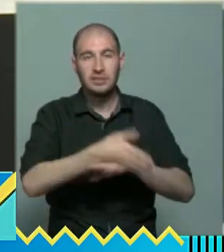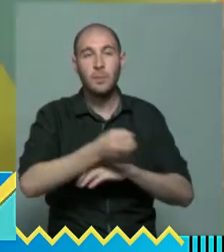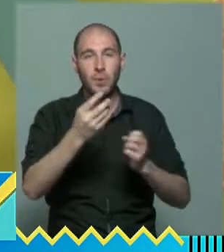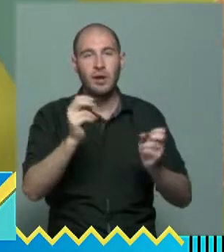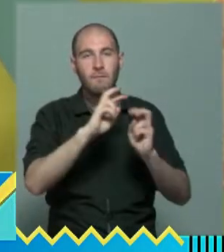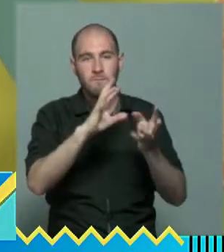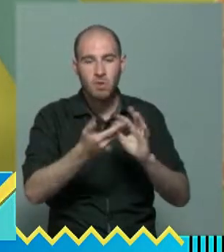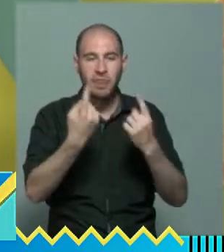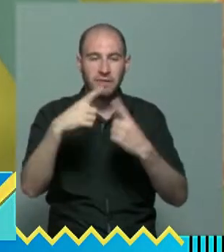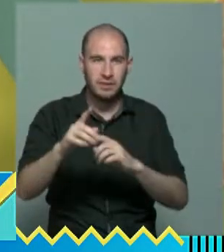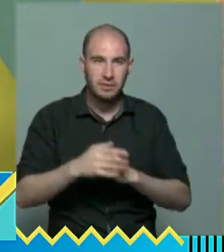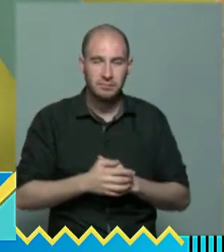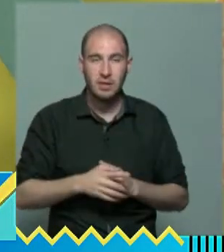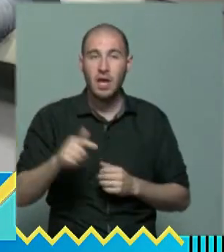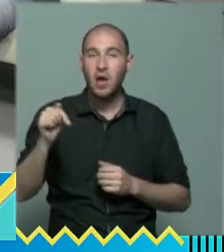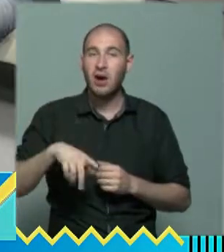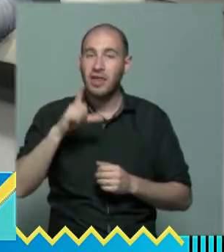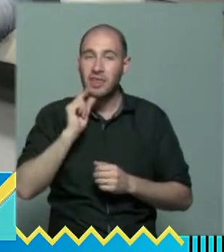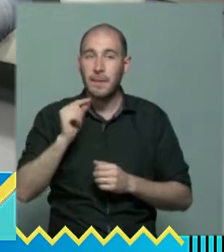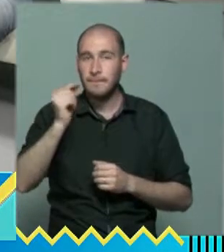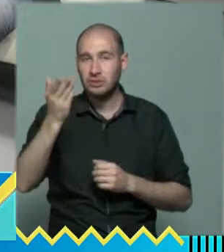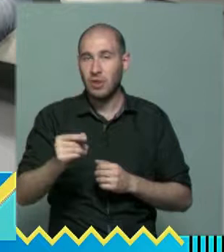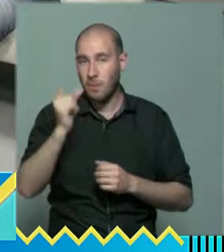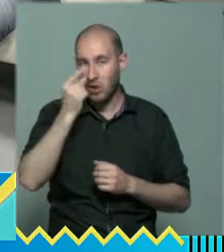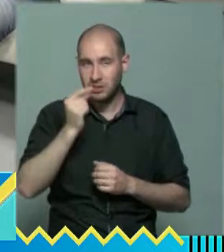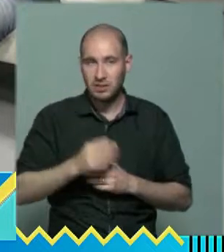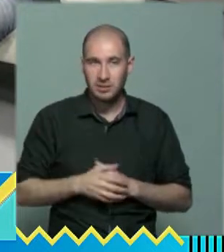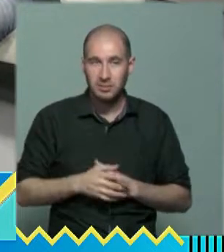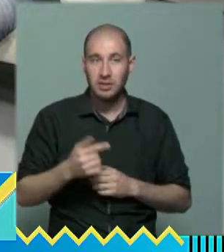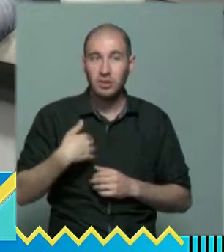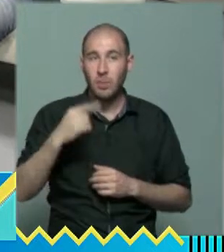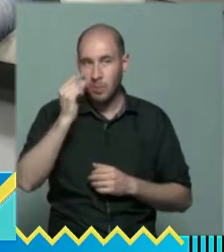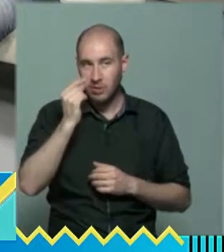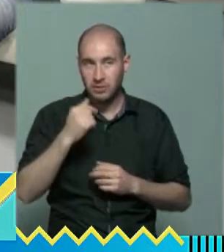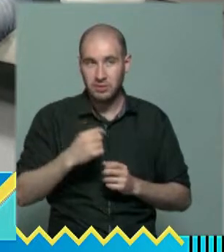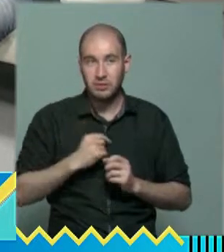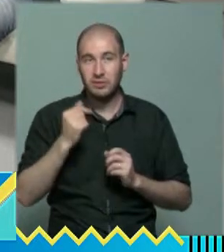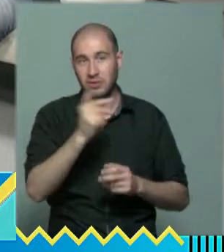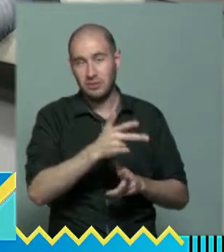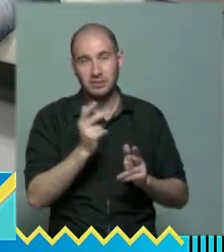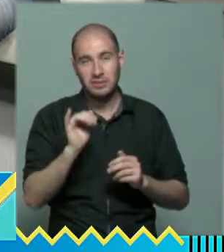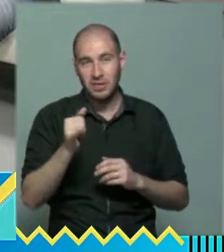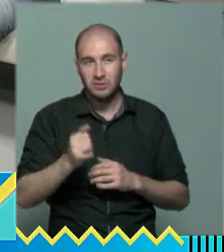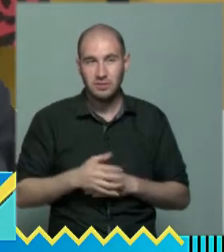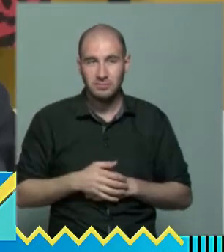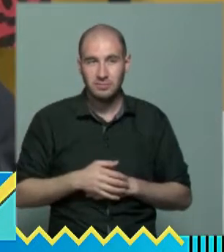otro tipo de Hoy es el día del politólogo. Ah, bien. Y yo soy politólogo y no puedo dejar pasar